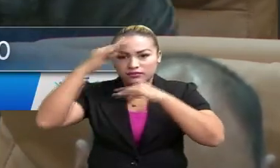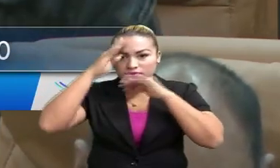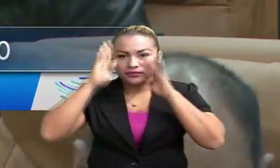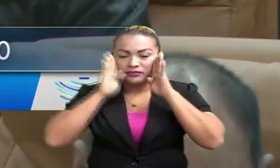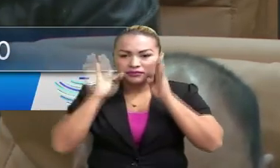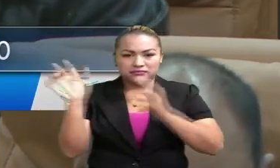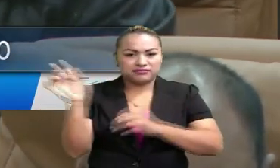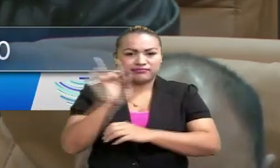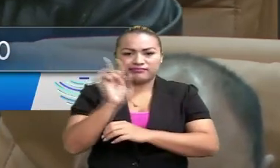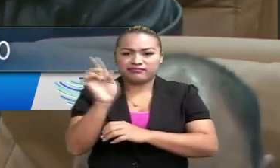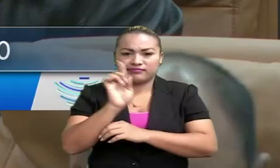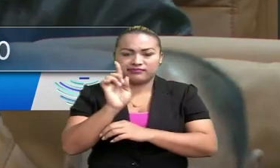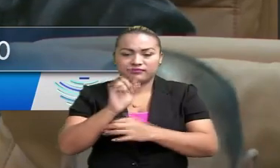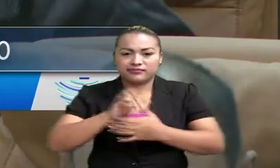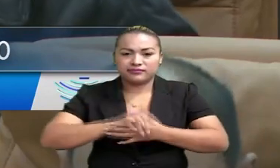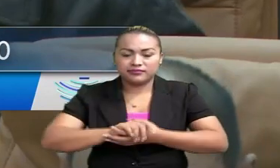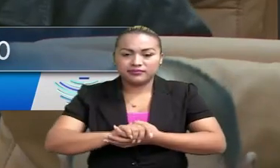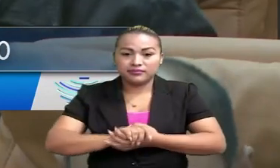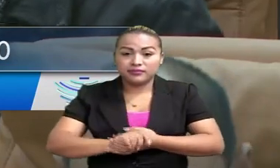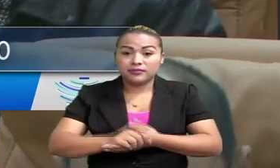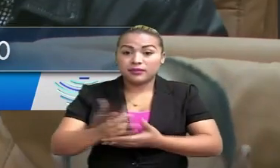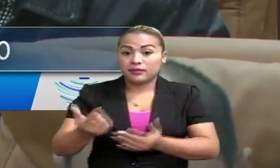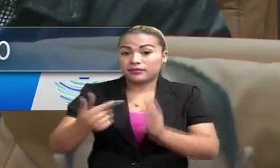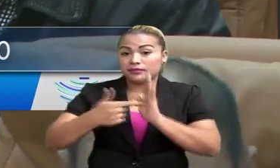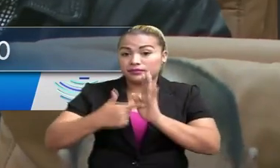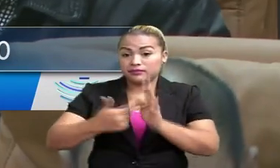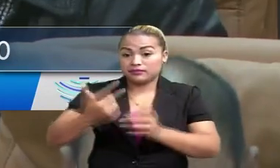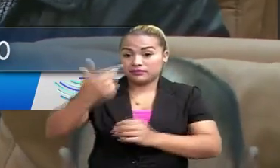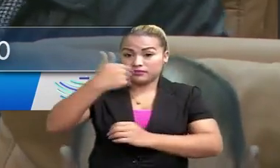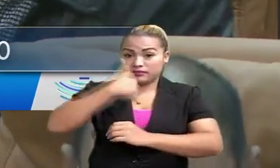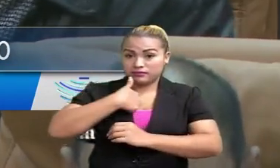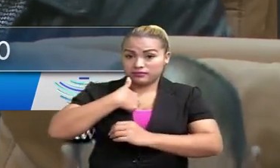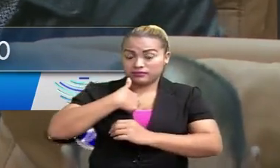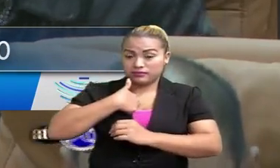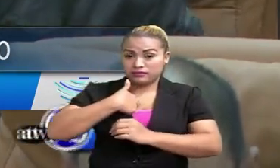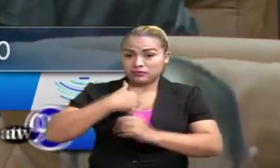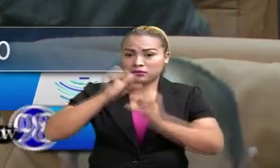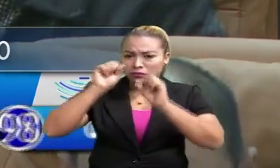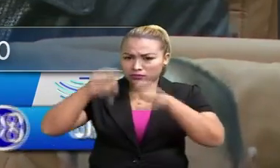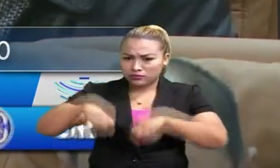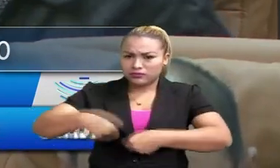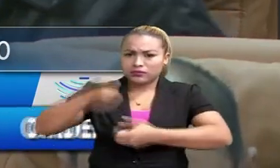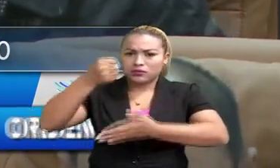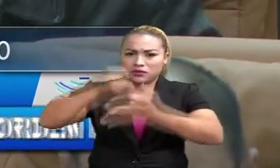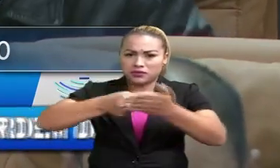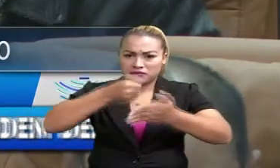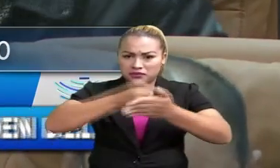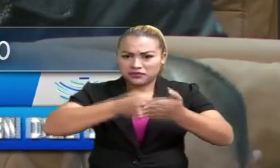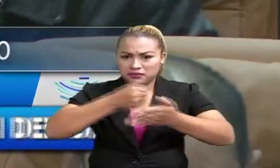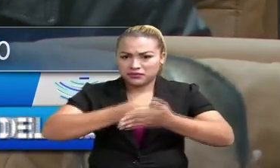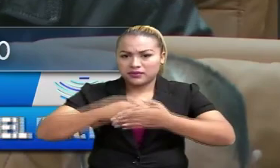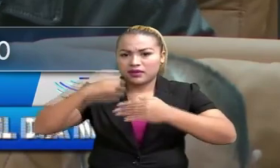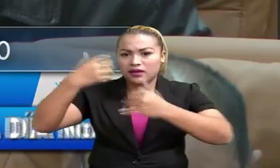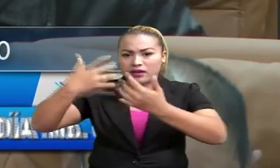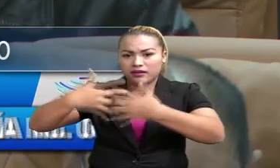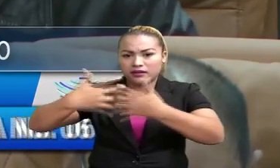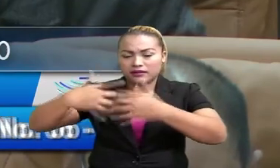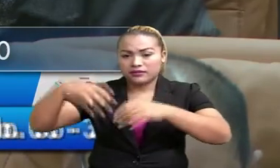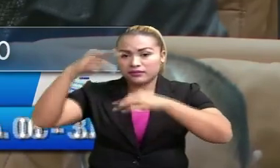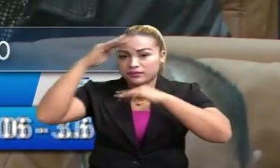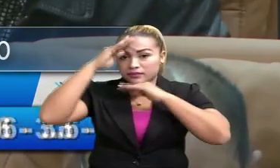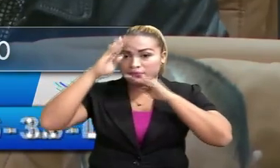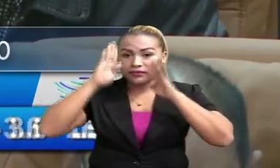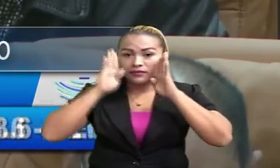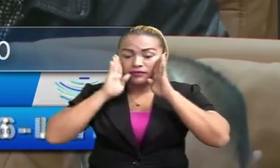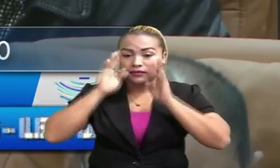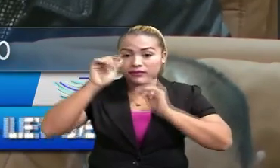Es más, si a mí me tocara, yo defendería a la empresa y al sector privado